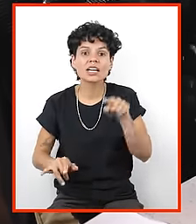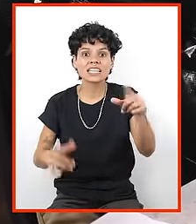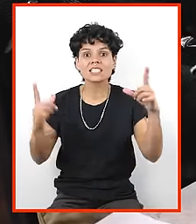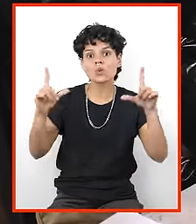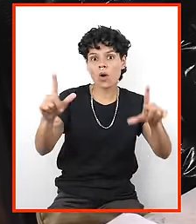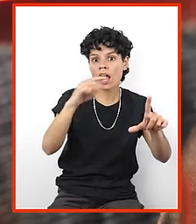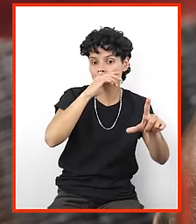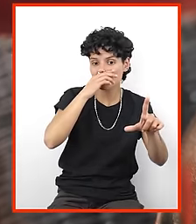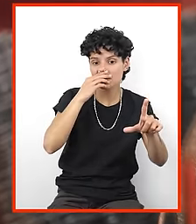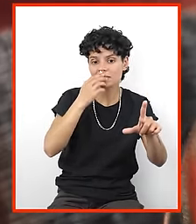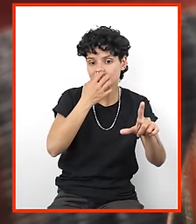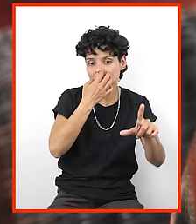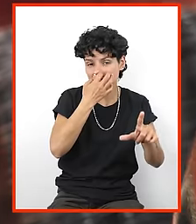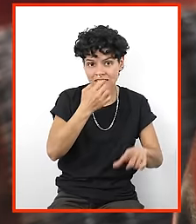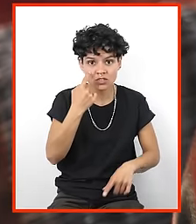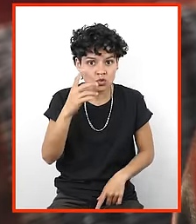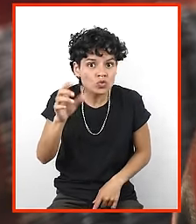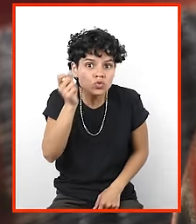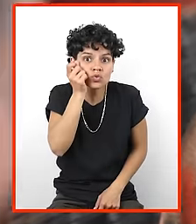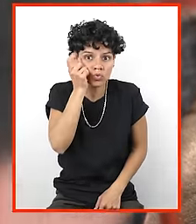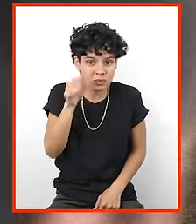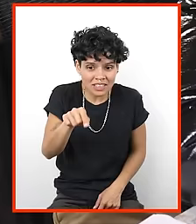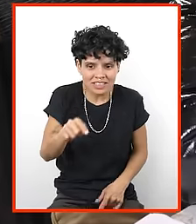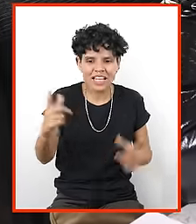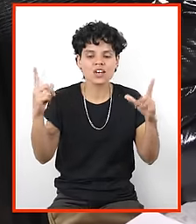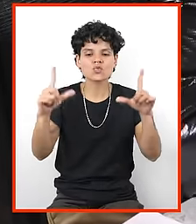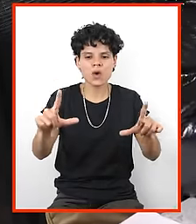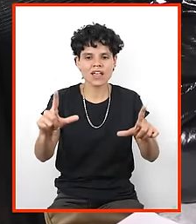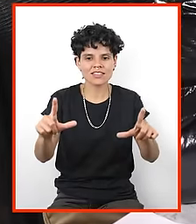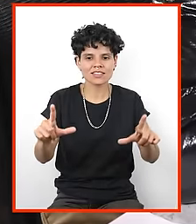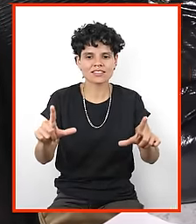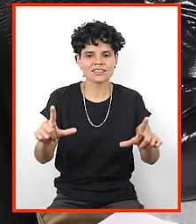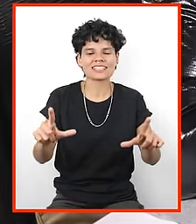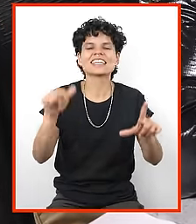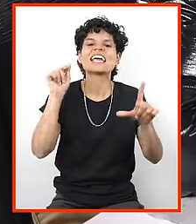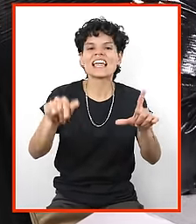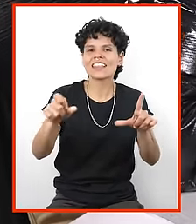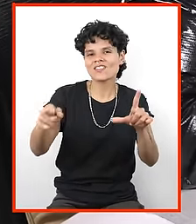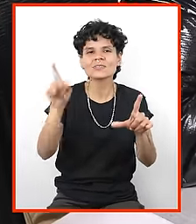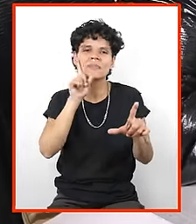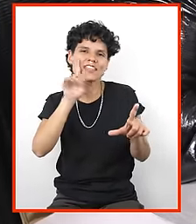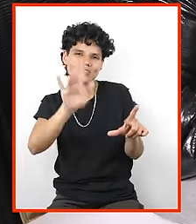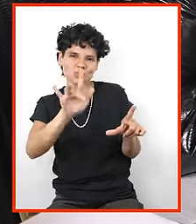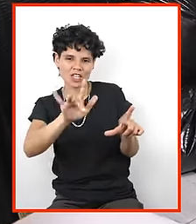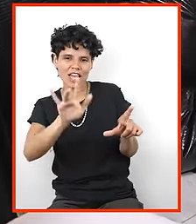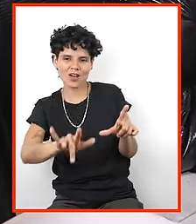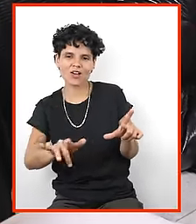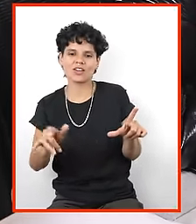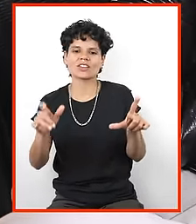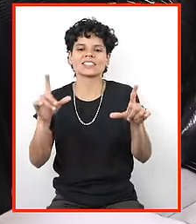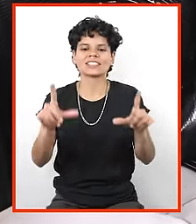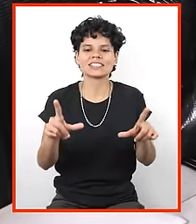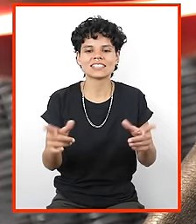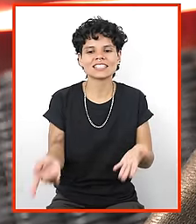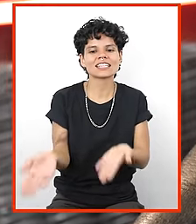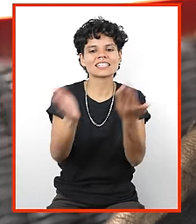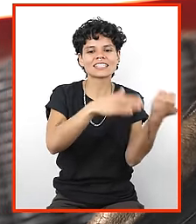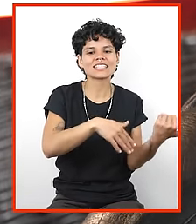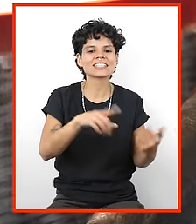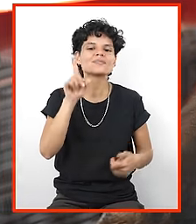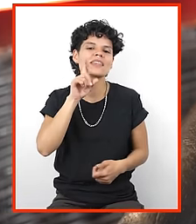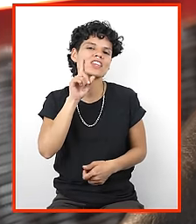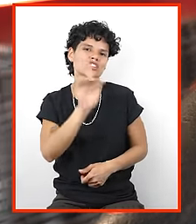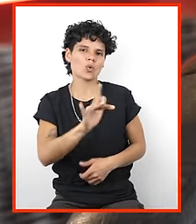ese cuadro? ¿Te enteraste de eso? No, ¿cómo se llama el cuadro? Este va a ser el mentiroso culiao. ¿Ese? El otro se